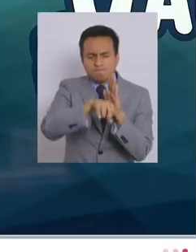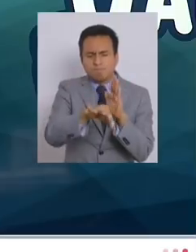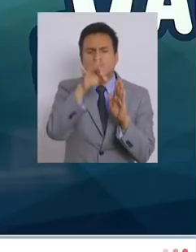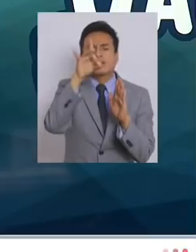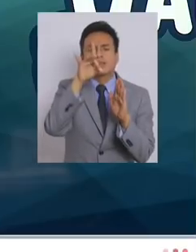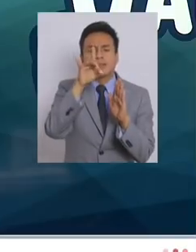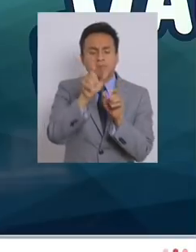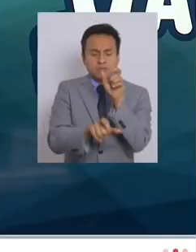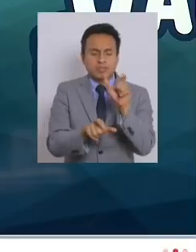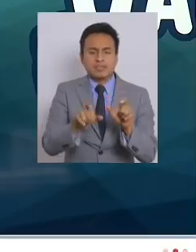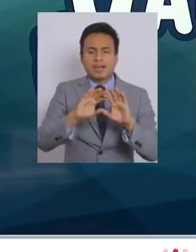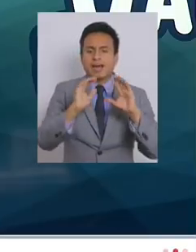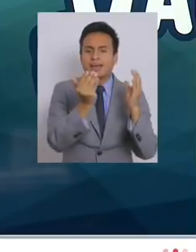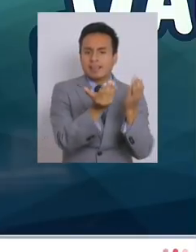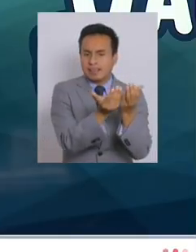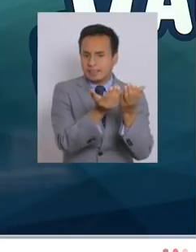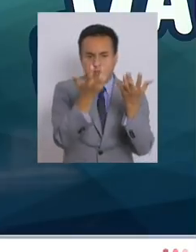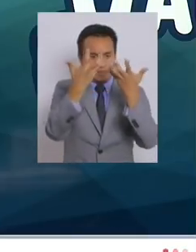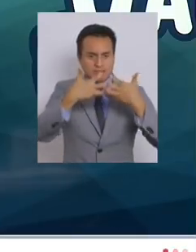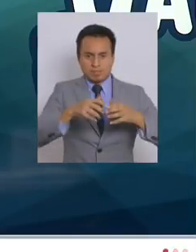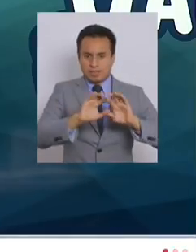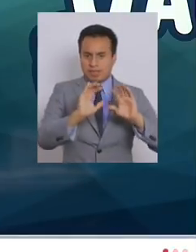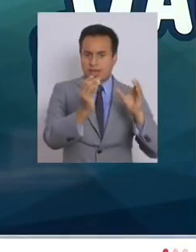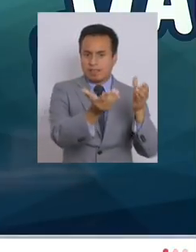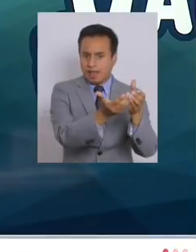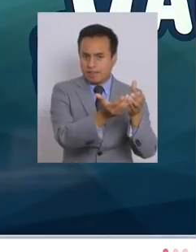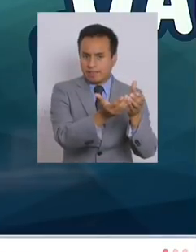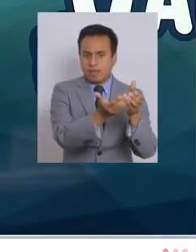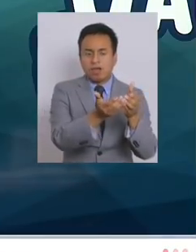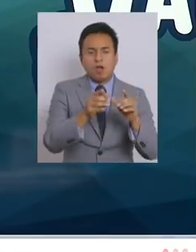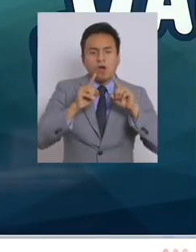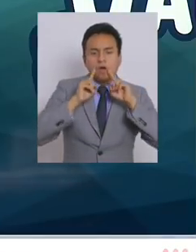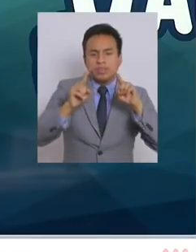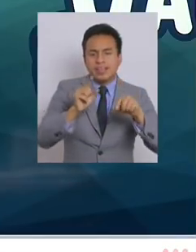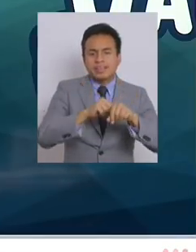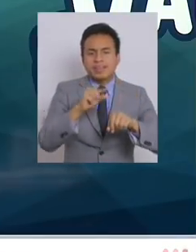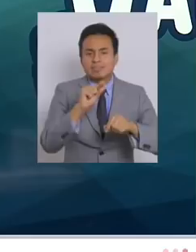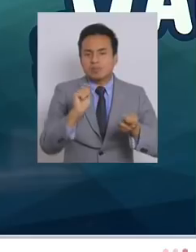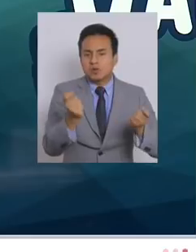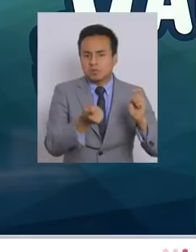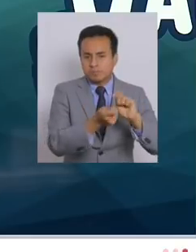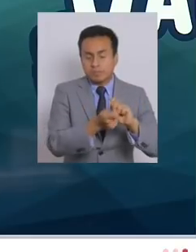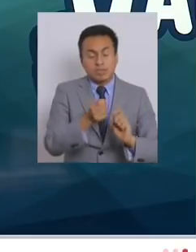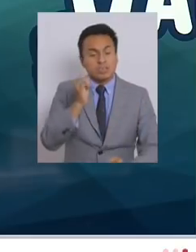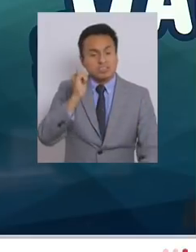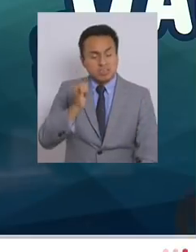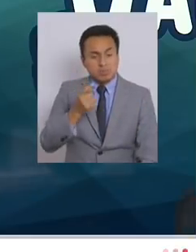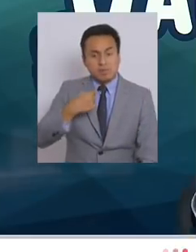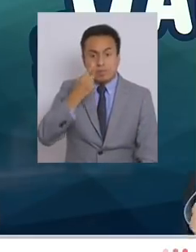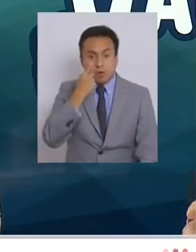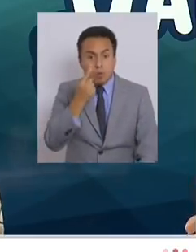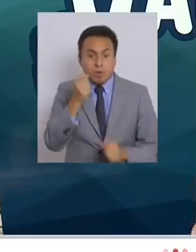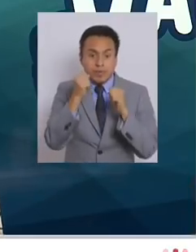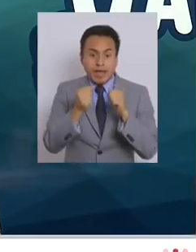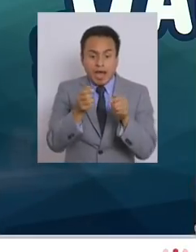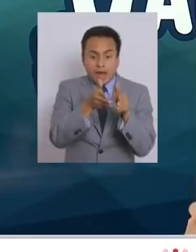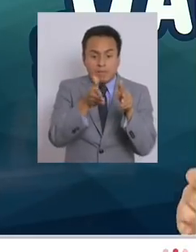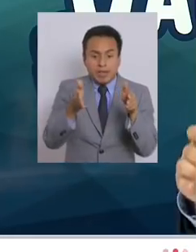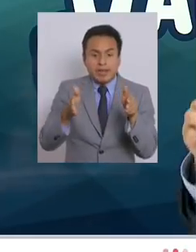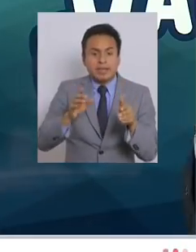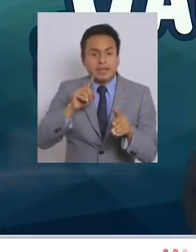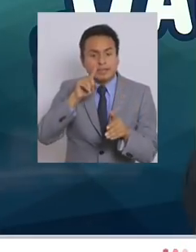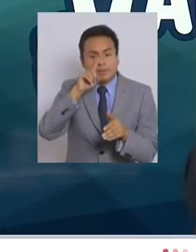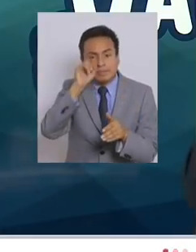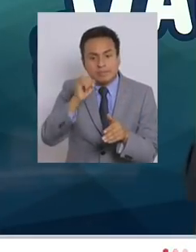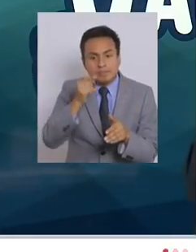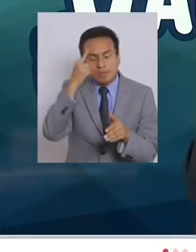personas ya van a estar aisladas inmediatamente en un hotel transitorio siempre estamos viendo la posibilidad de ampliar los exámenes